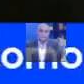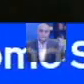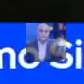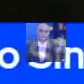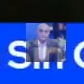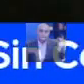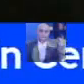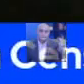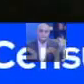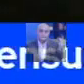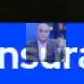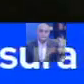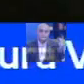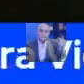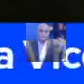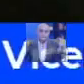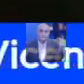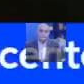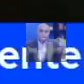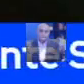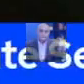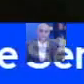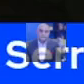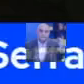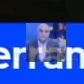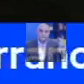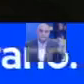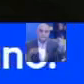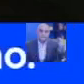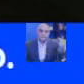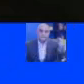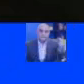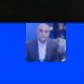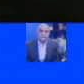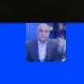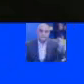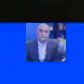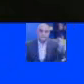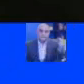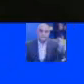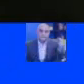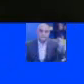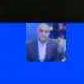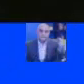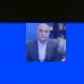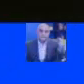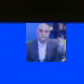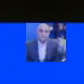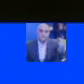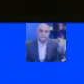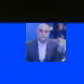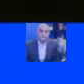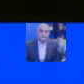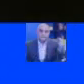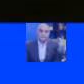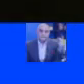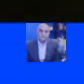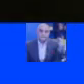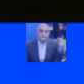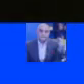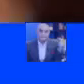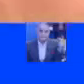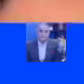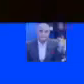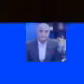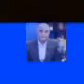a Pedro Ferriz Híjar, si alguien le destruye los lentes a Pedro Ferriz de Con. No, ese no es el camino. Nada más